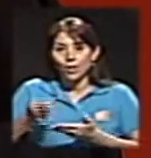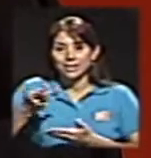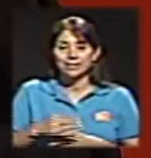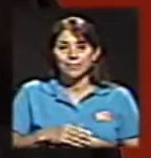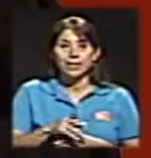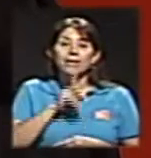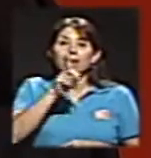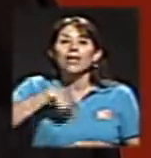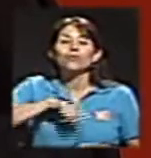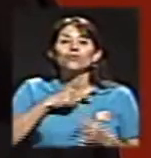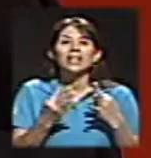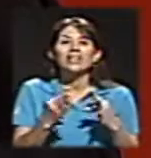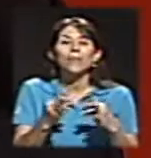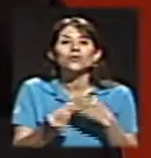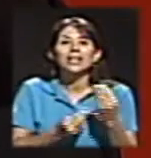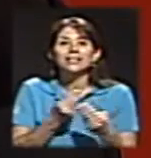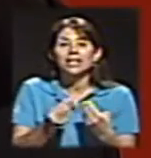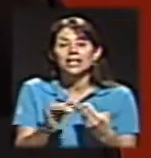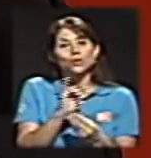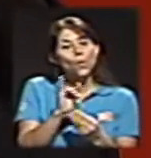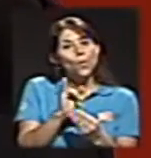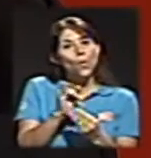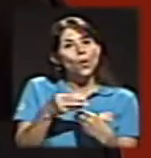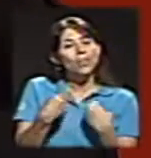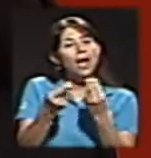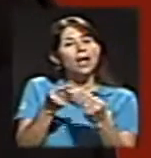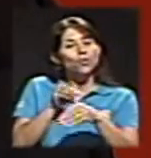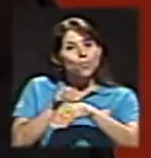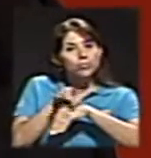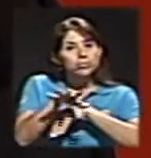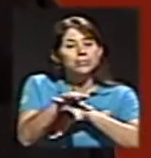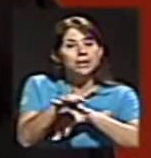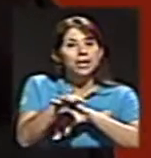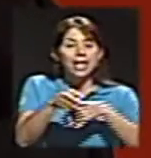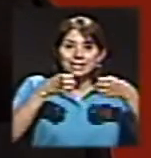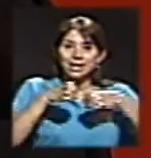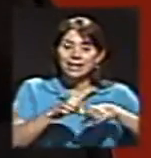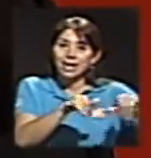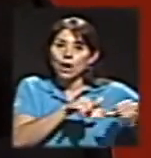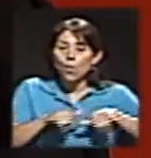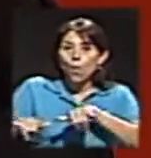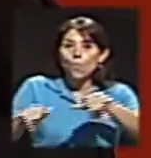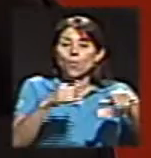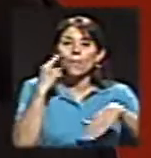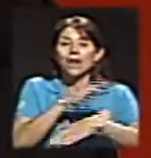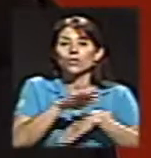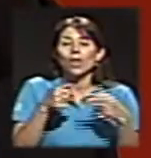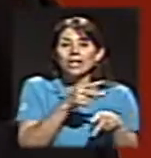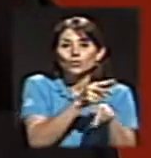hacer es dar una especie como de ruta estratégica común en general para todas las superintendencias, que tienen dos o